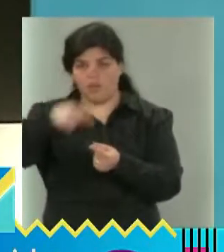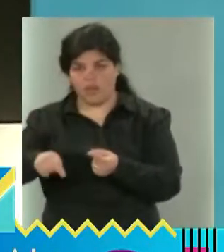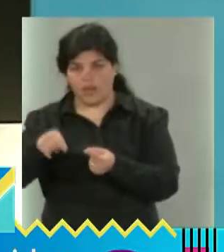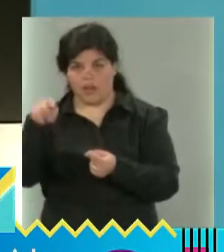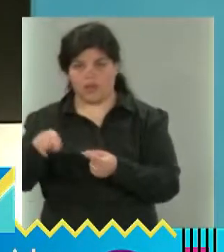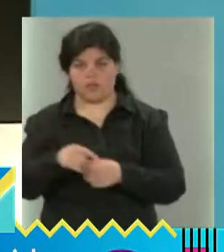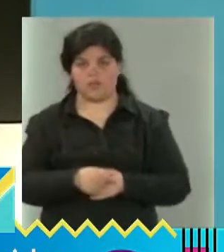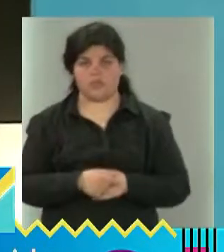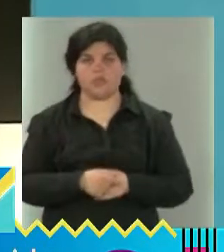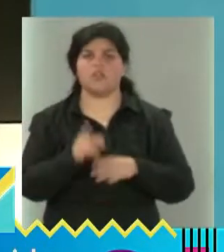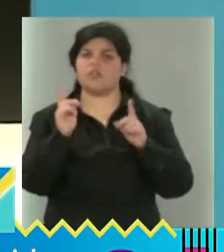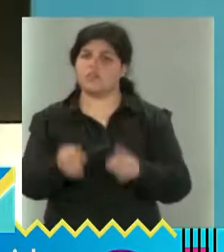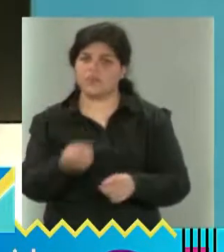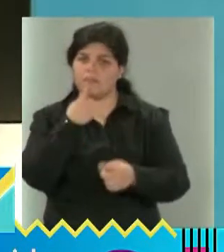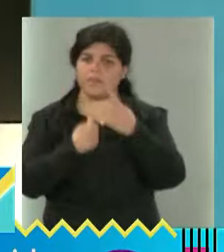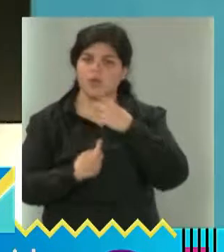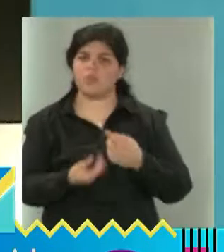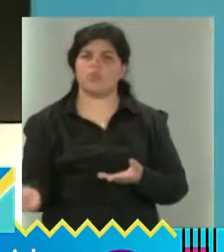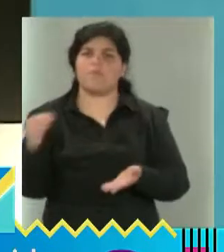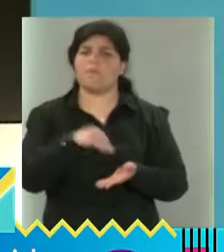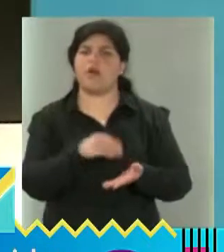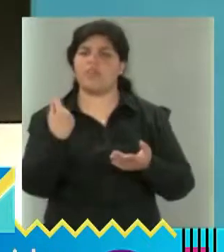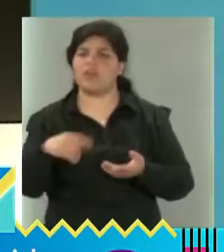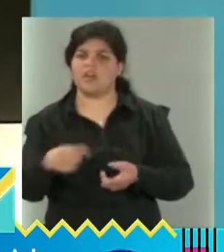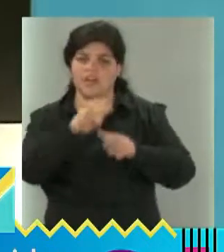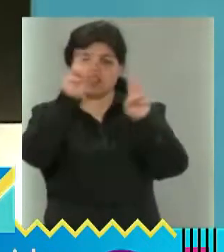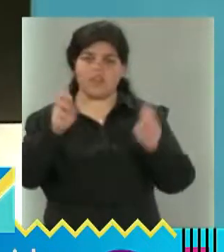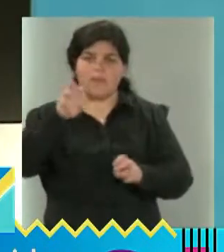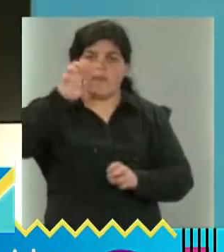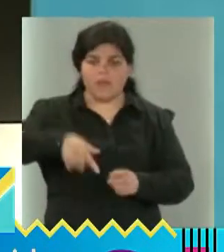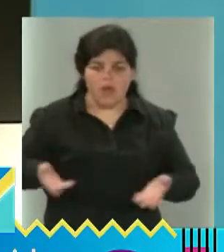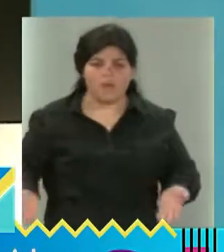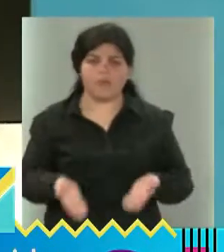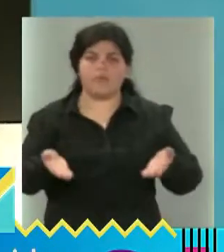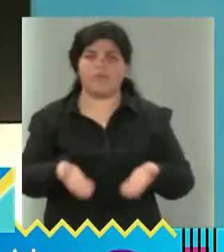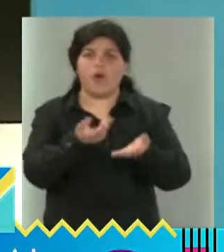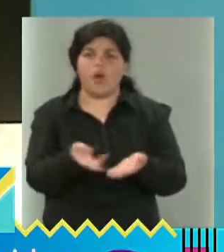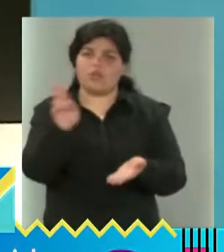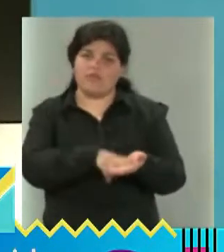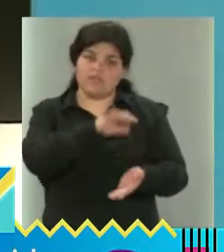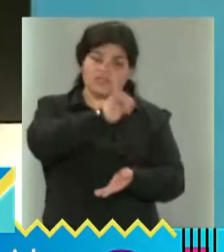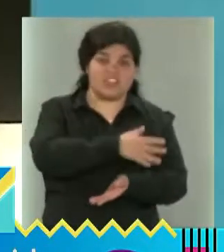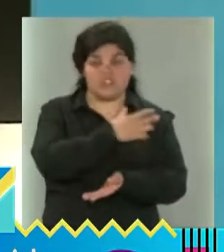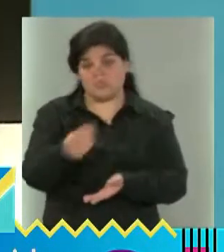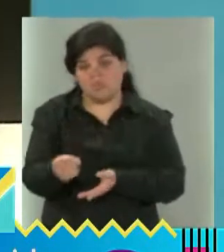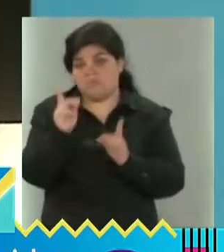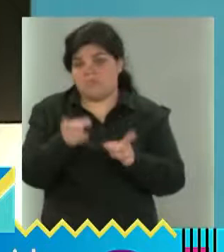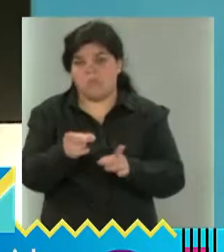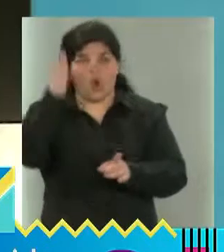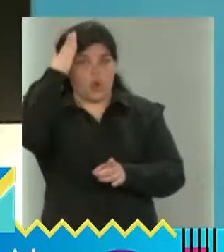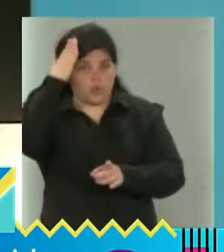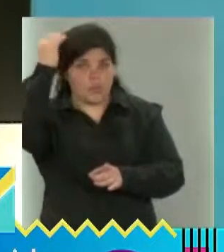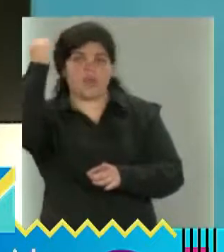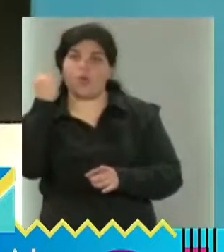nos vamos a seguir preguntando más acerca de, bueno, cuáles son las políticas para impulsarla o no, tanto económicas como culturales,